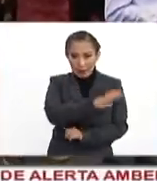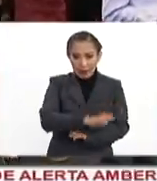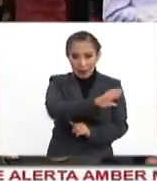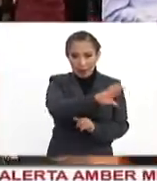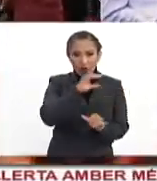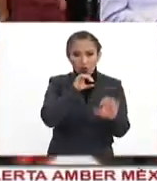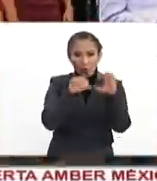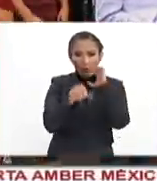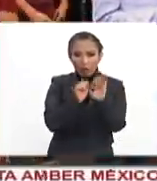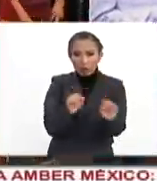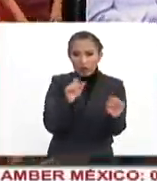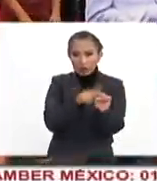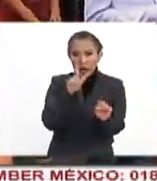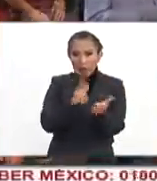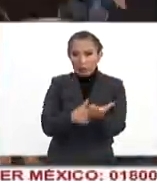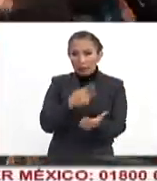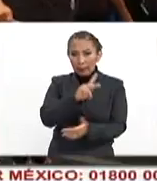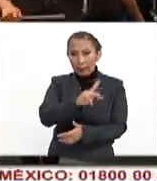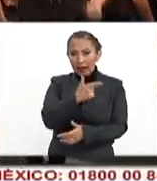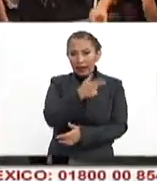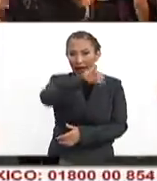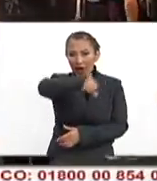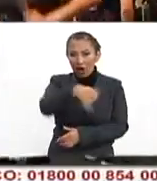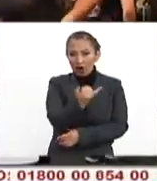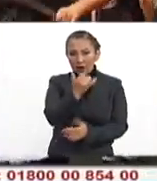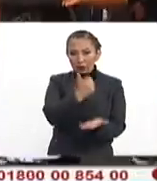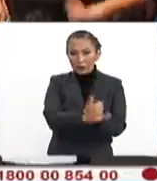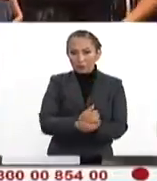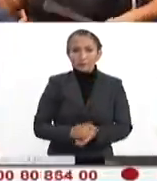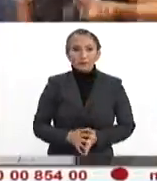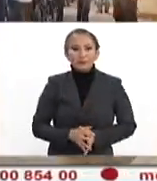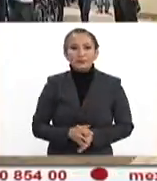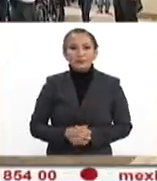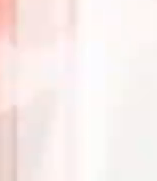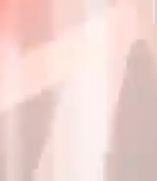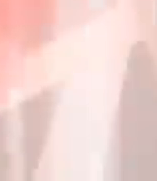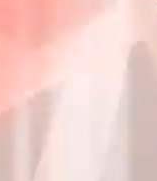la comunicación social de la Procuraduría capitalina.